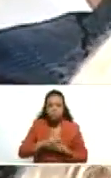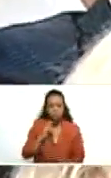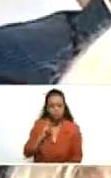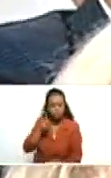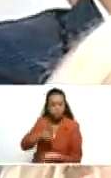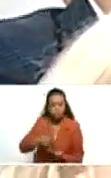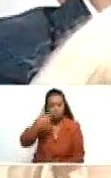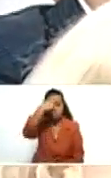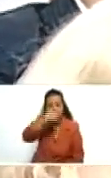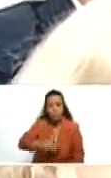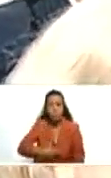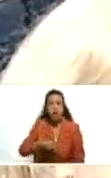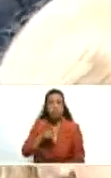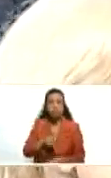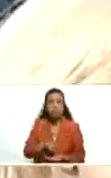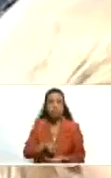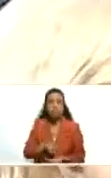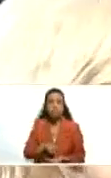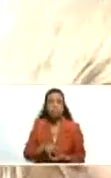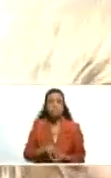presencia.